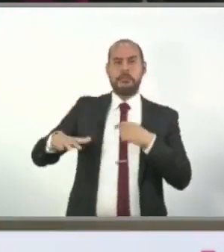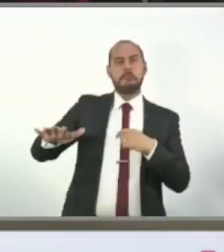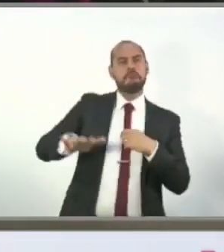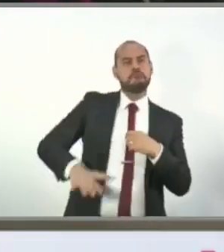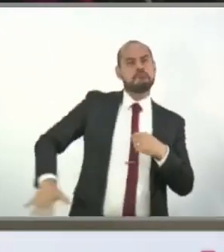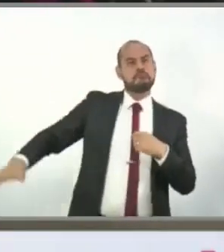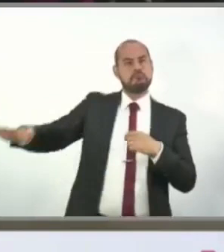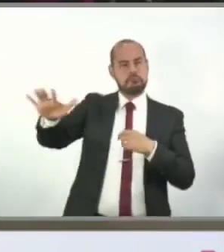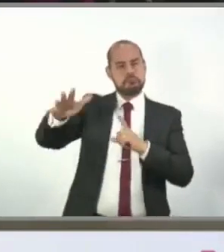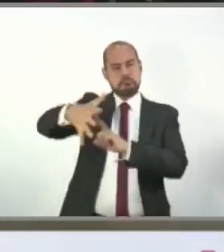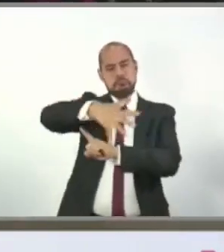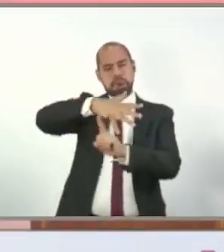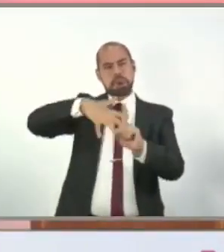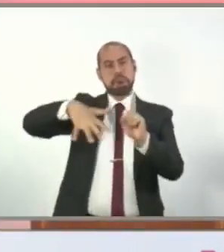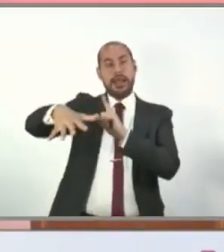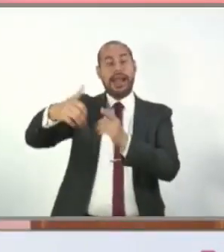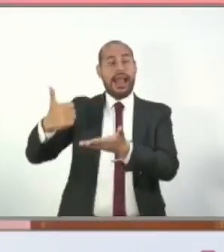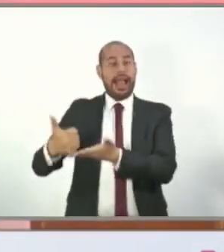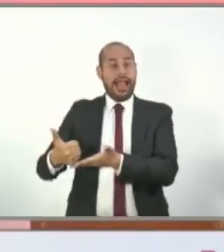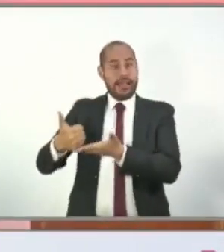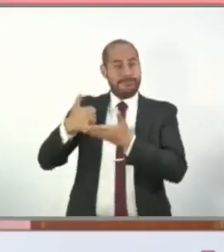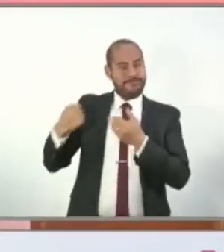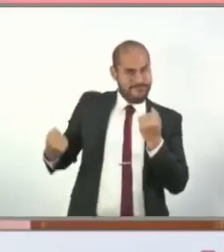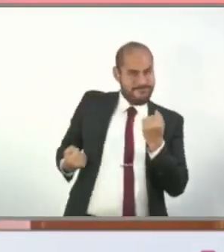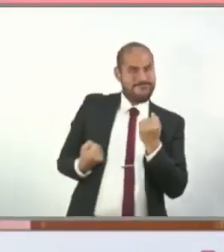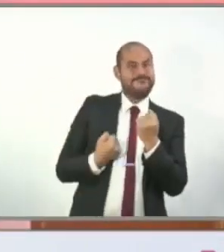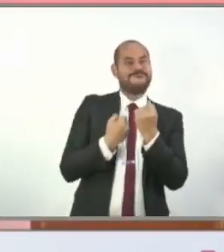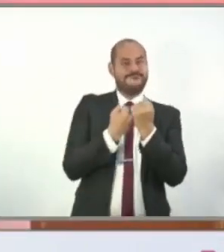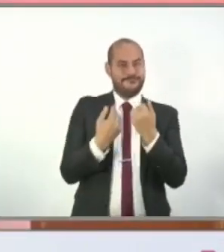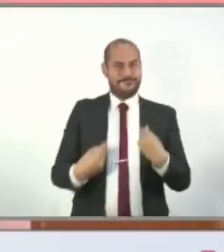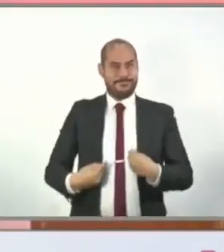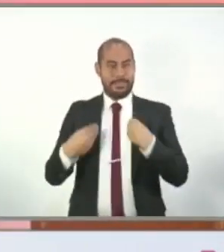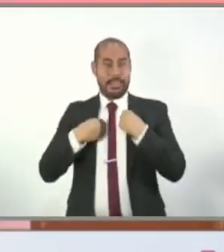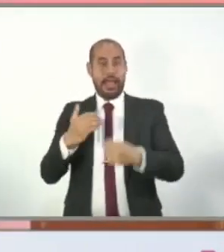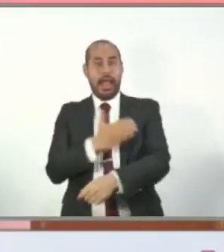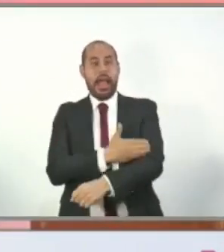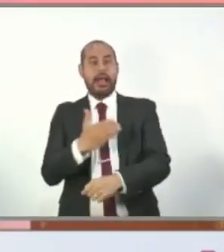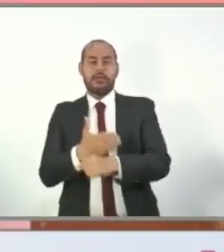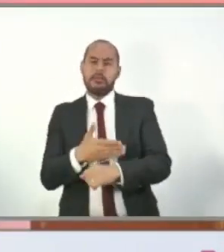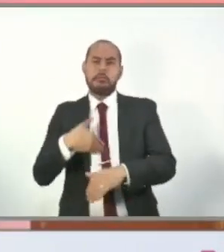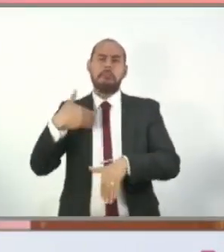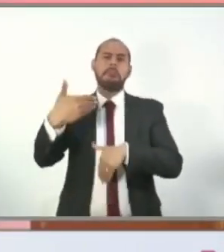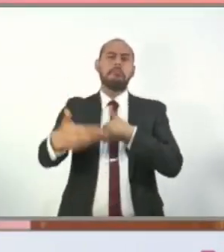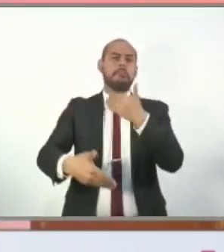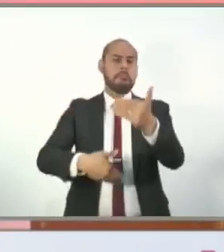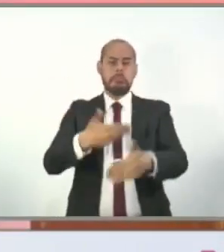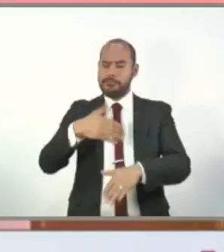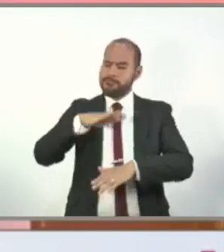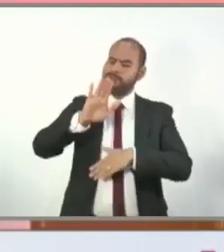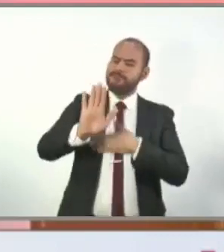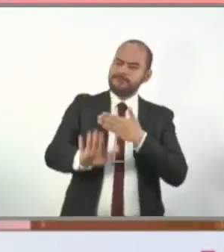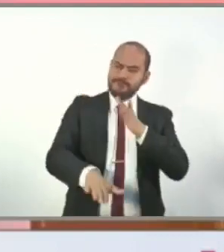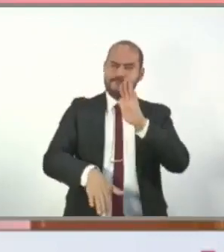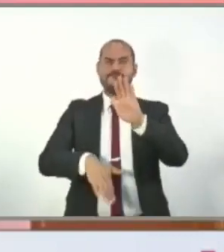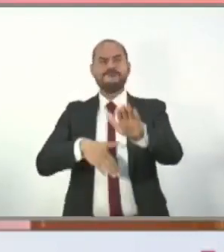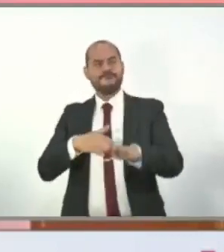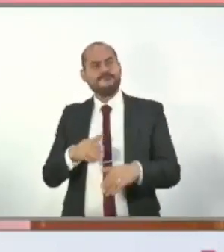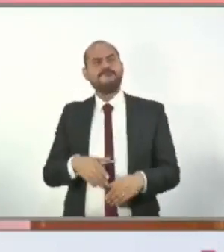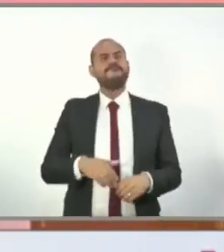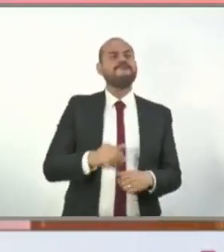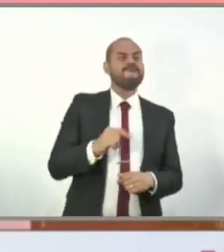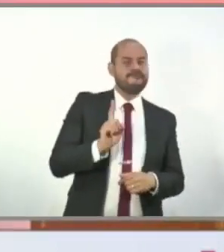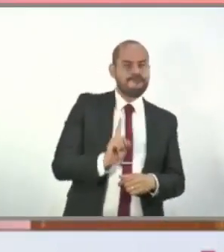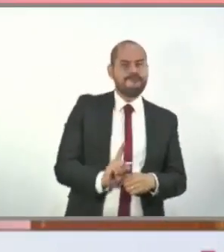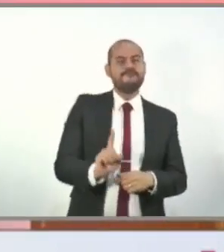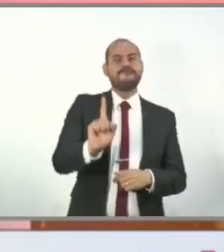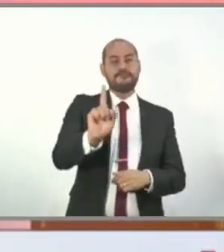alrededor, quienes han sido sostén en su vida, les han acompañado en su caminar, les han confortado y alentado